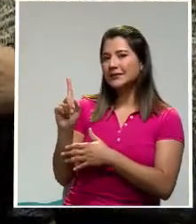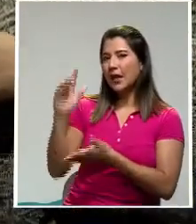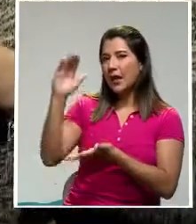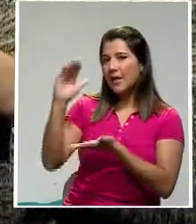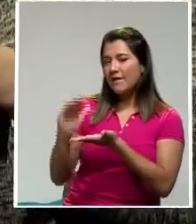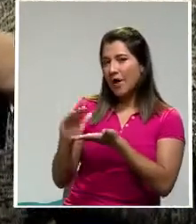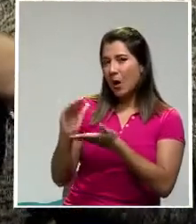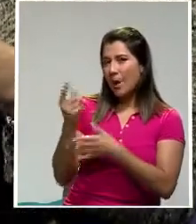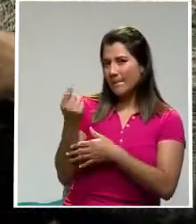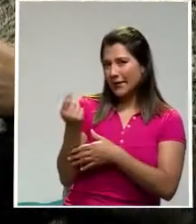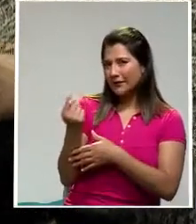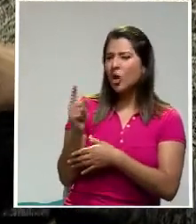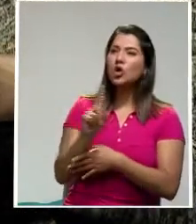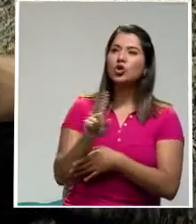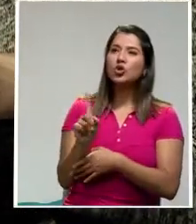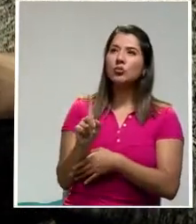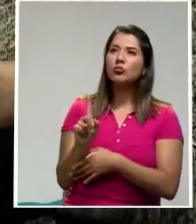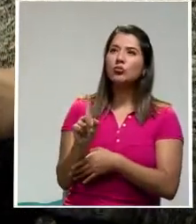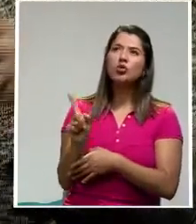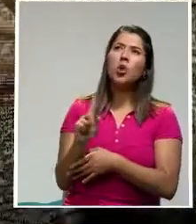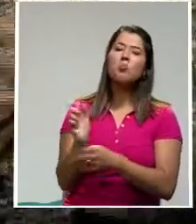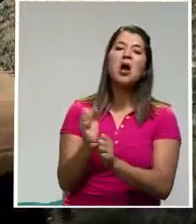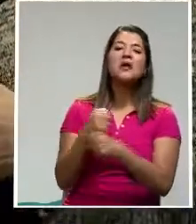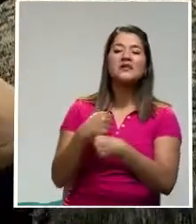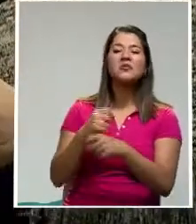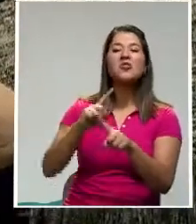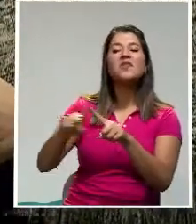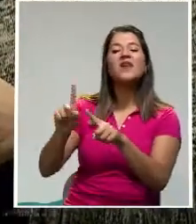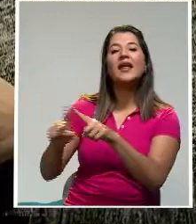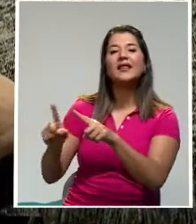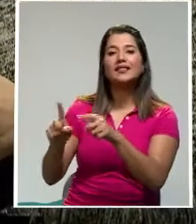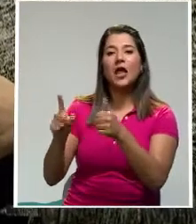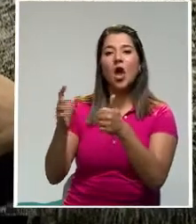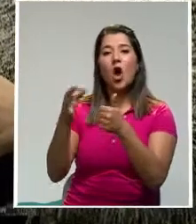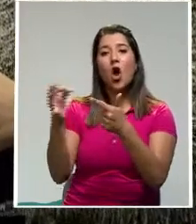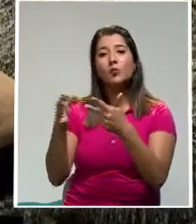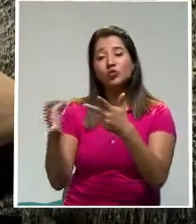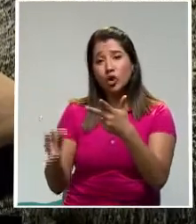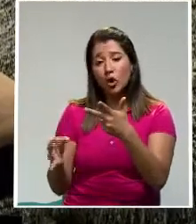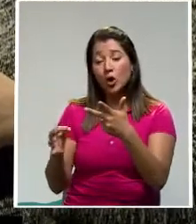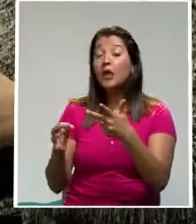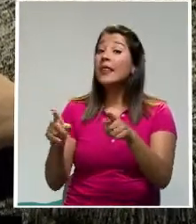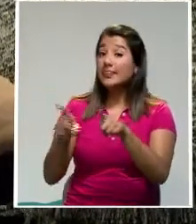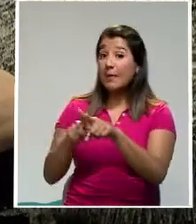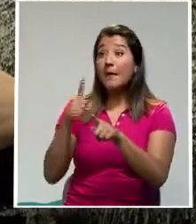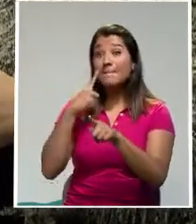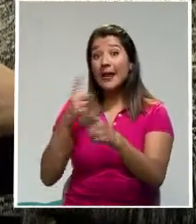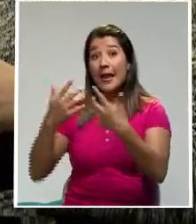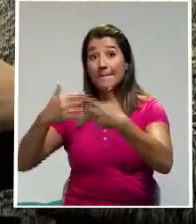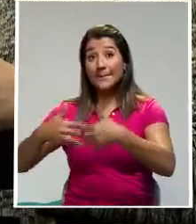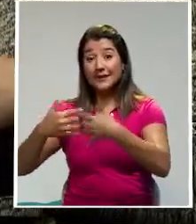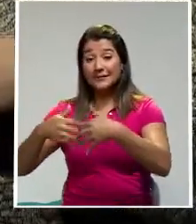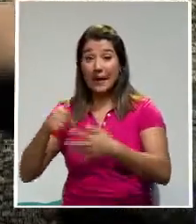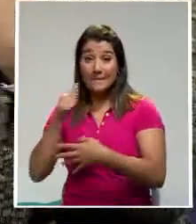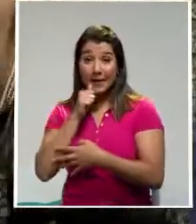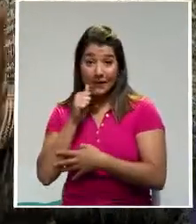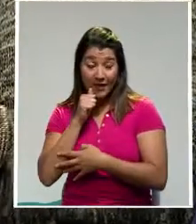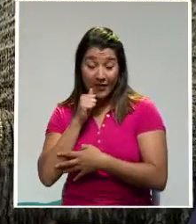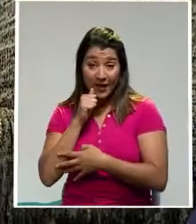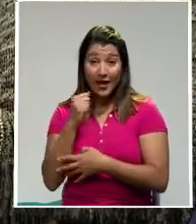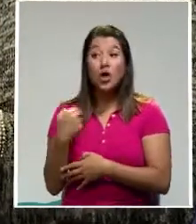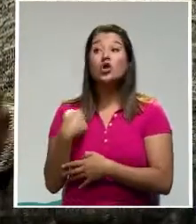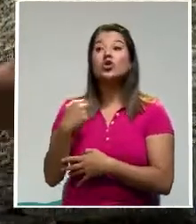verdad hemos trabajado en diferentes paquetes, incluso también para la empresa privada, donde sí